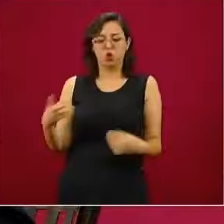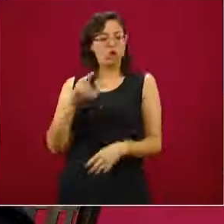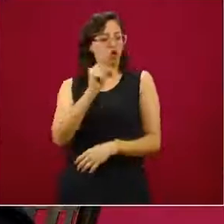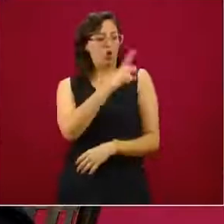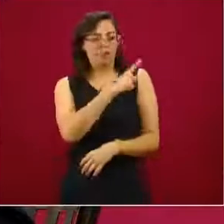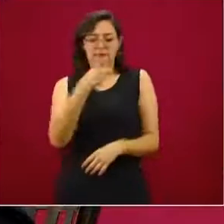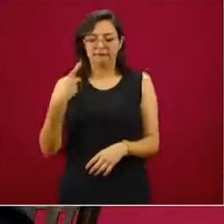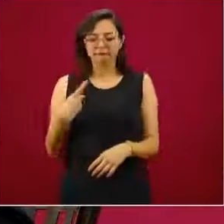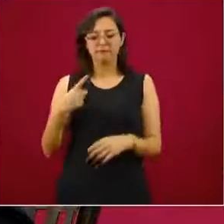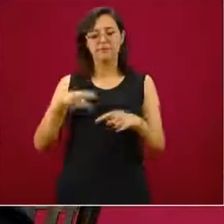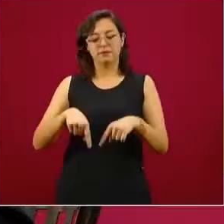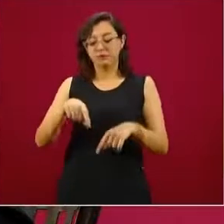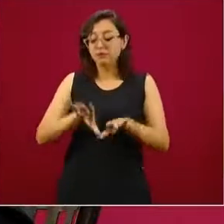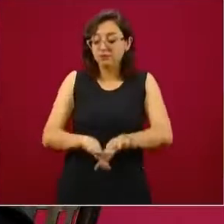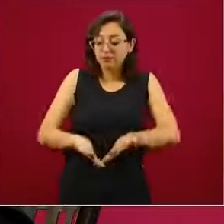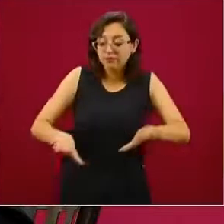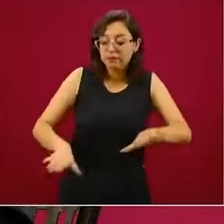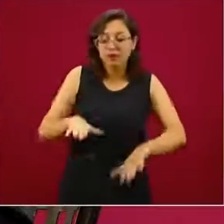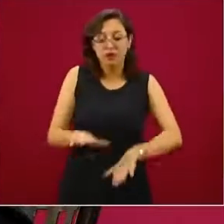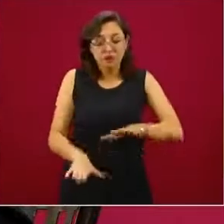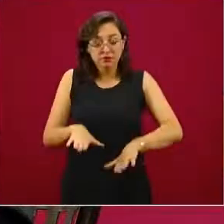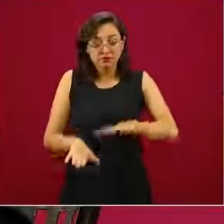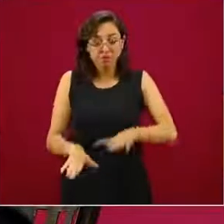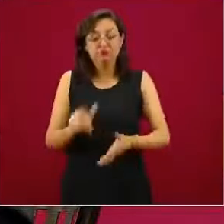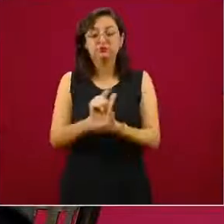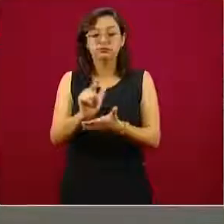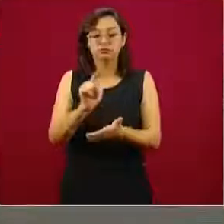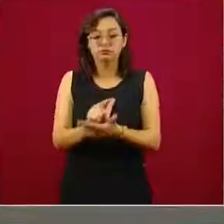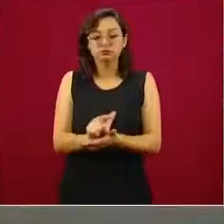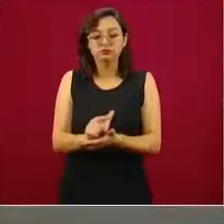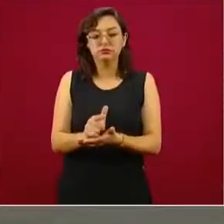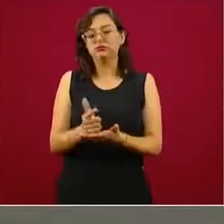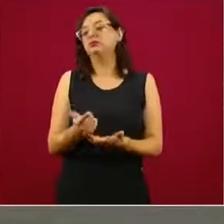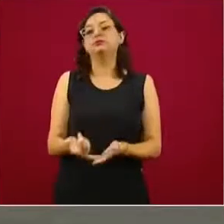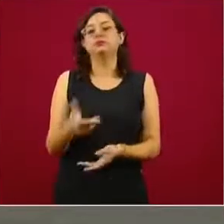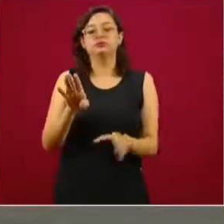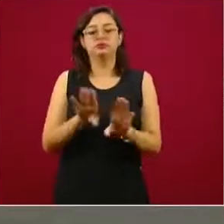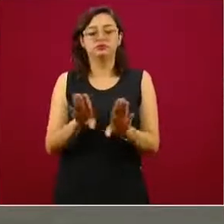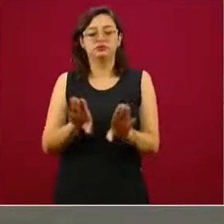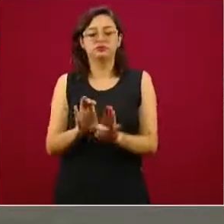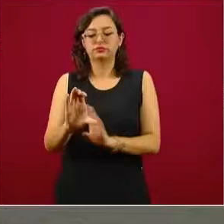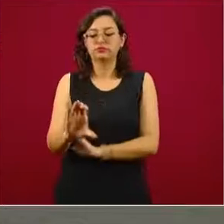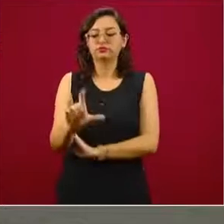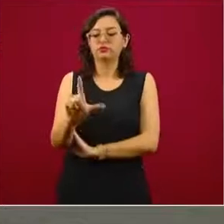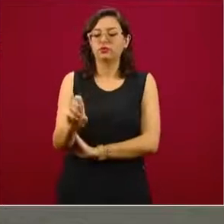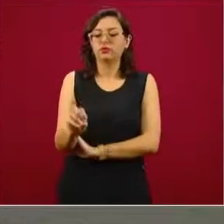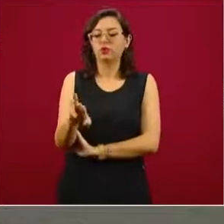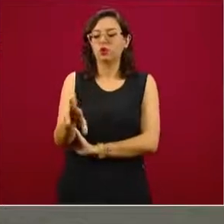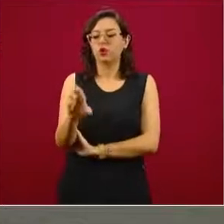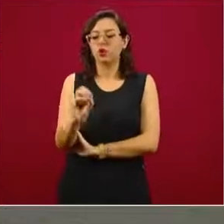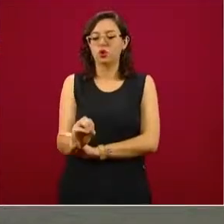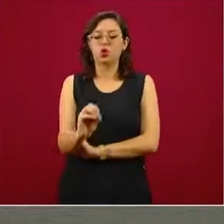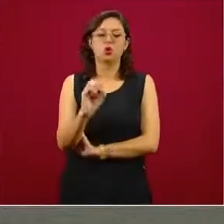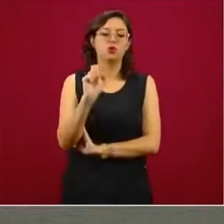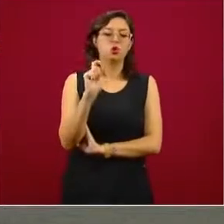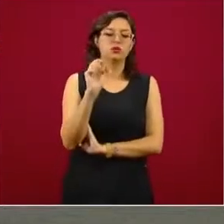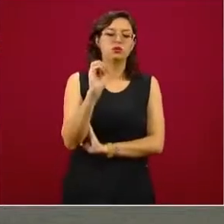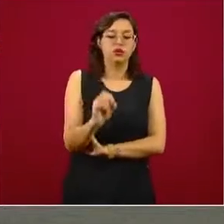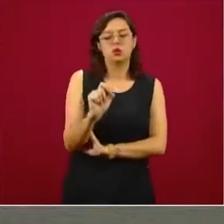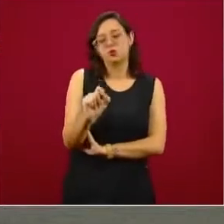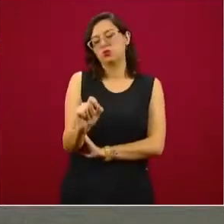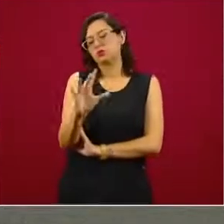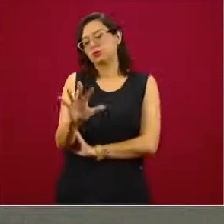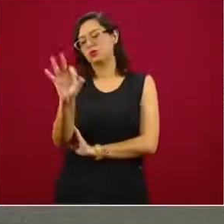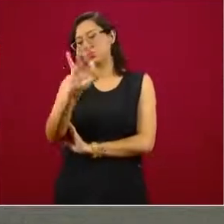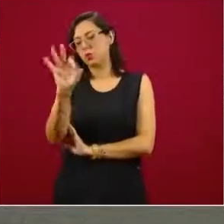los tapetes o sanitizantes se hacen con el hipoclorito de sodio con concentraciones del 0.5% y